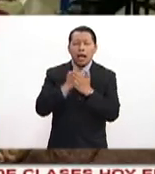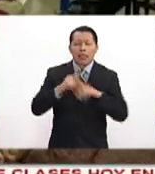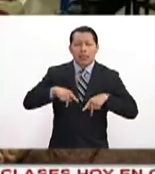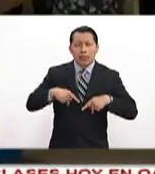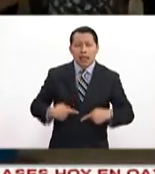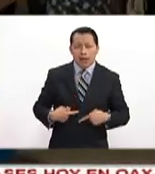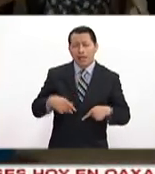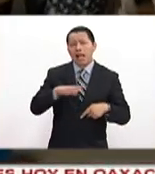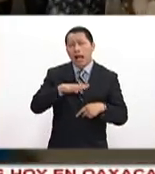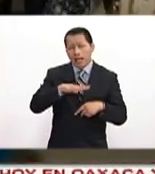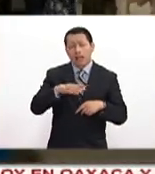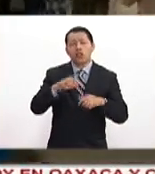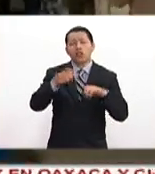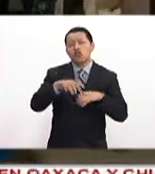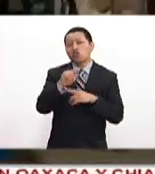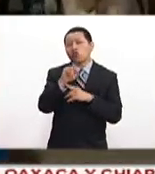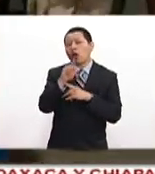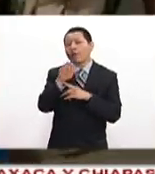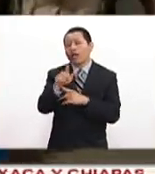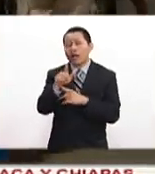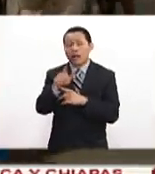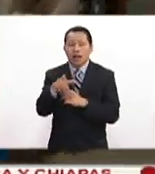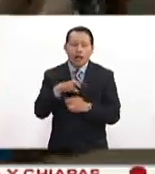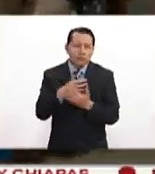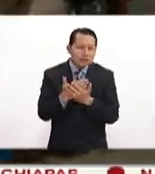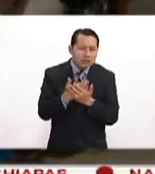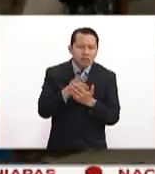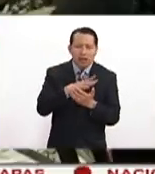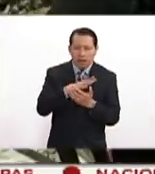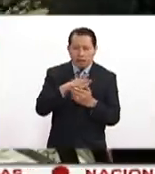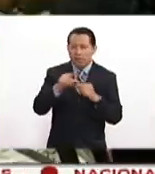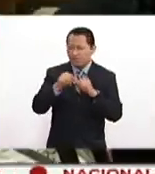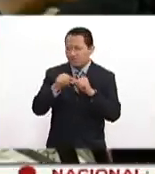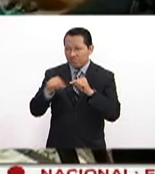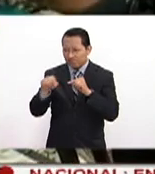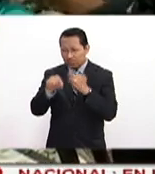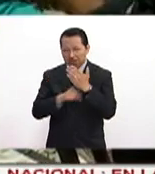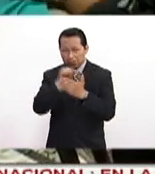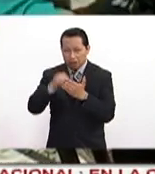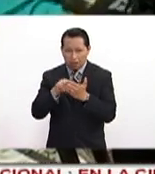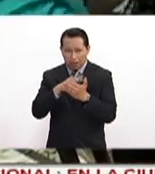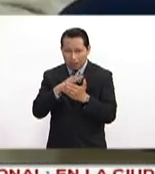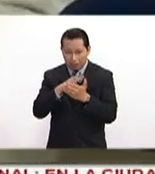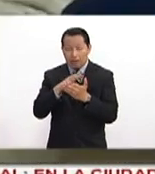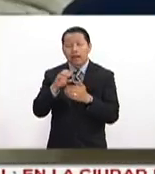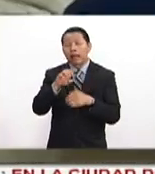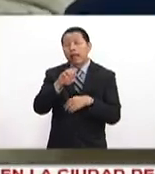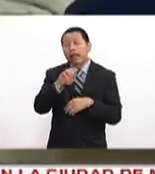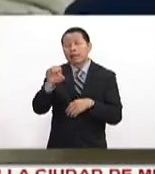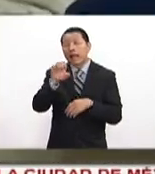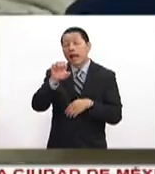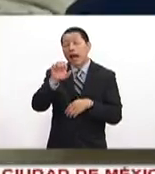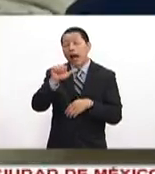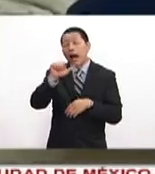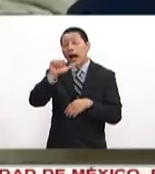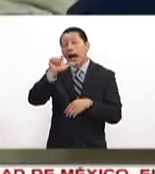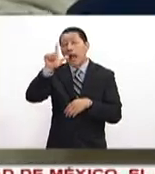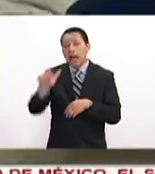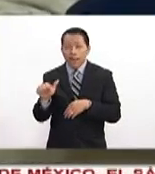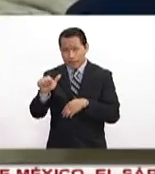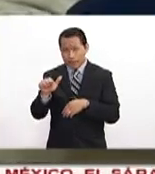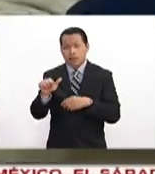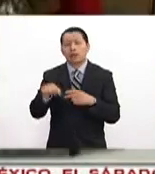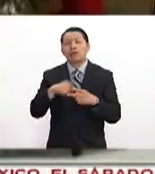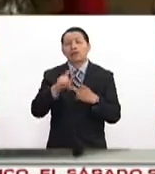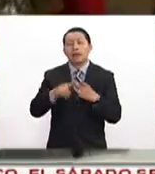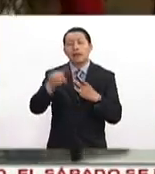esta tarde y debía luego pasar por la zona de Panhandle, por el este de Alabama, partes de Georgia y Carolina